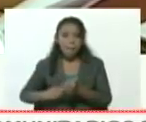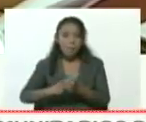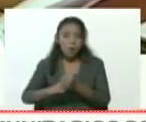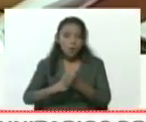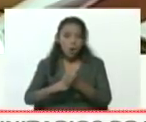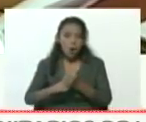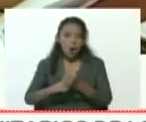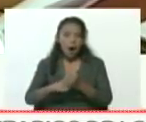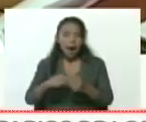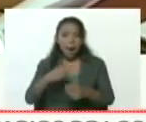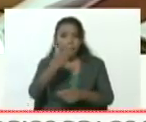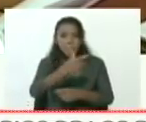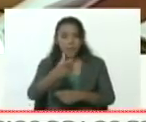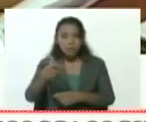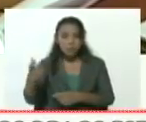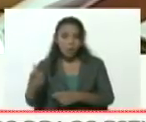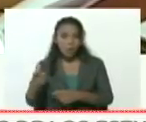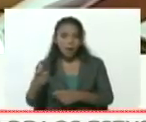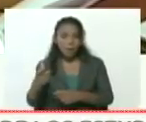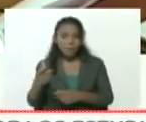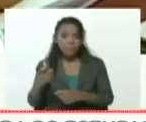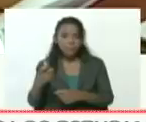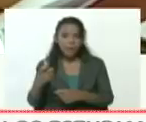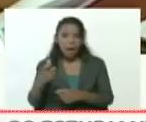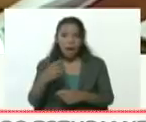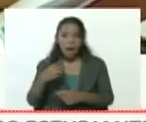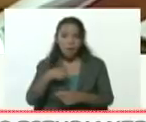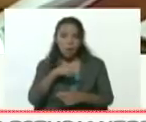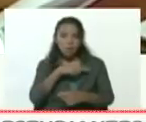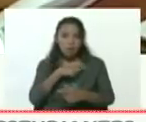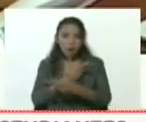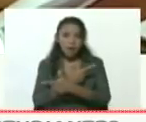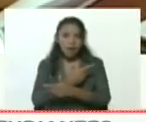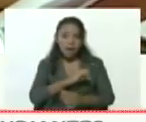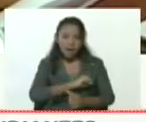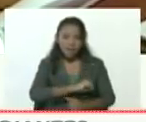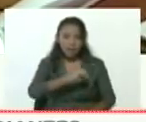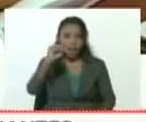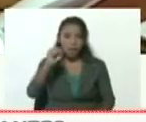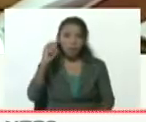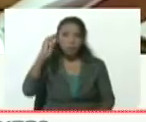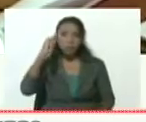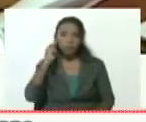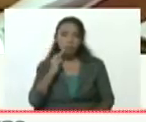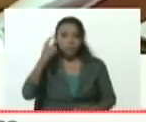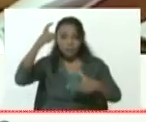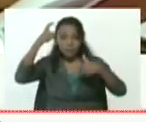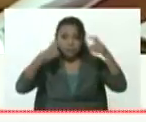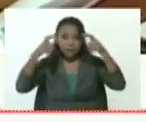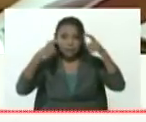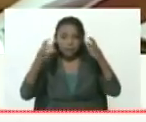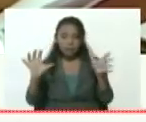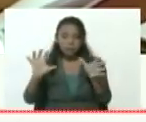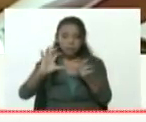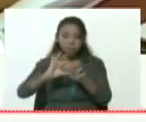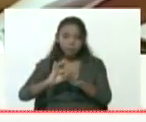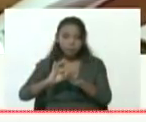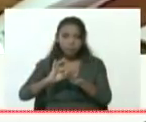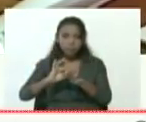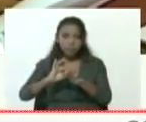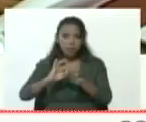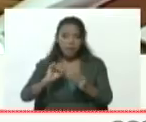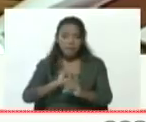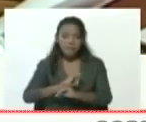circunstancia, cuestión vital en el ideario de nuestros libertadores Bolívar y Chávez, de consolidar como fin